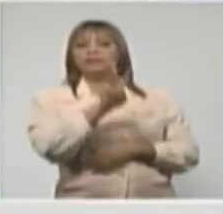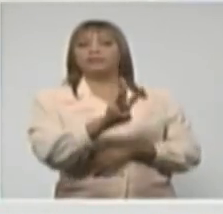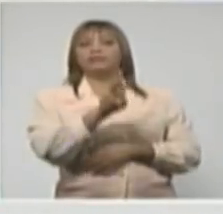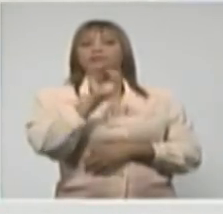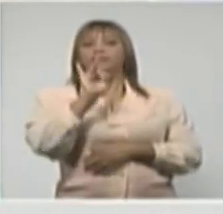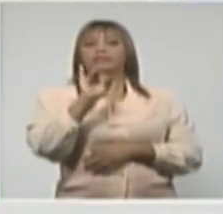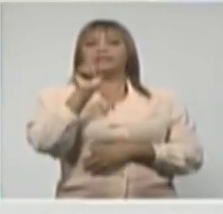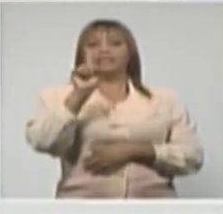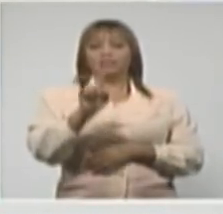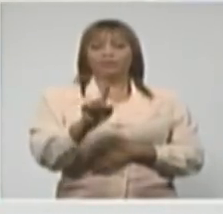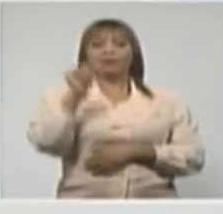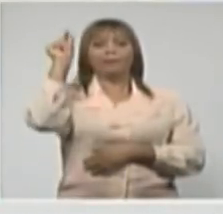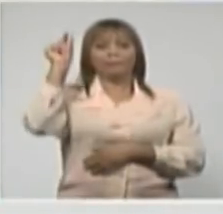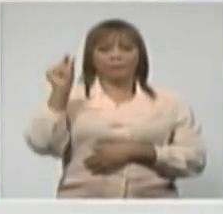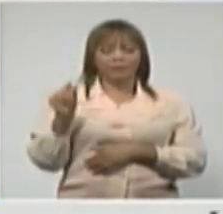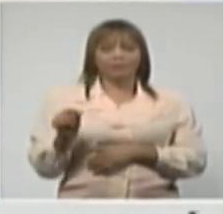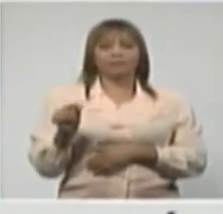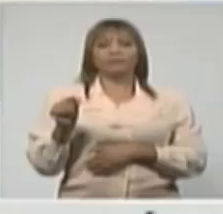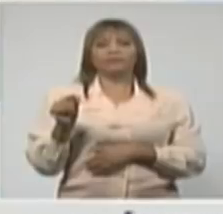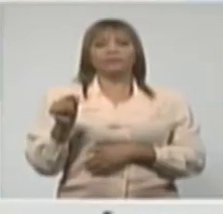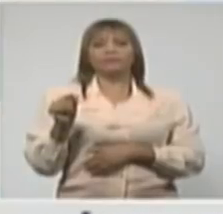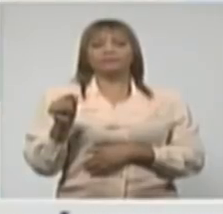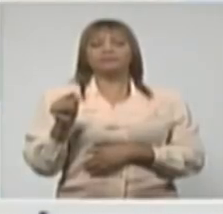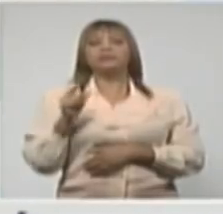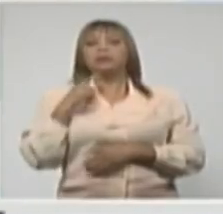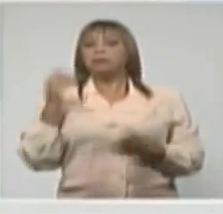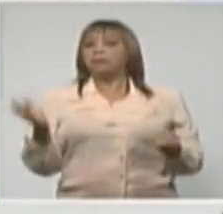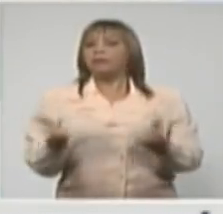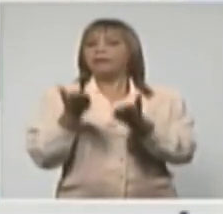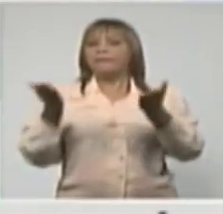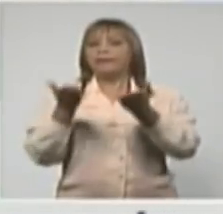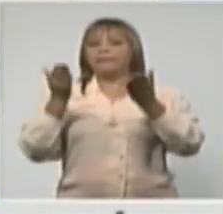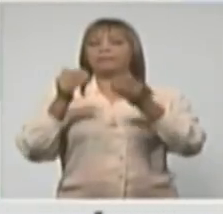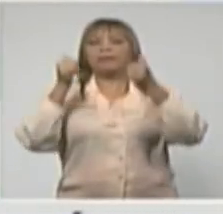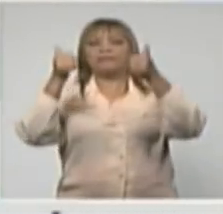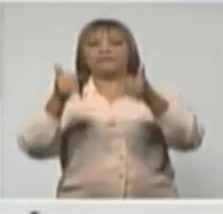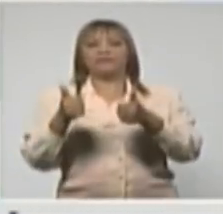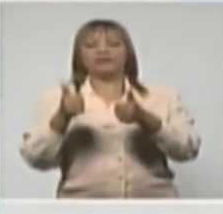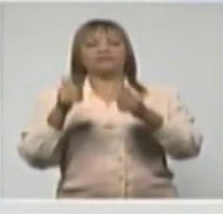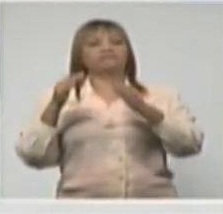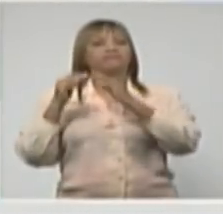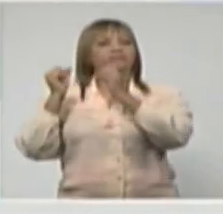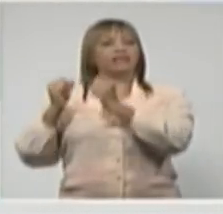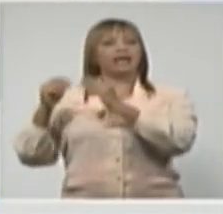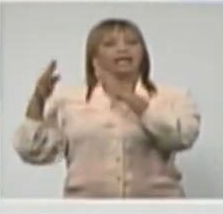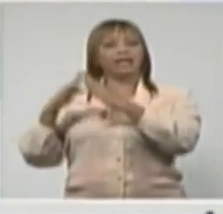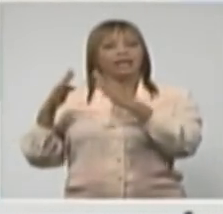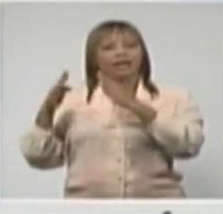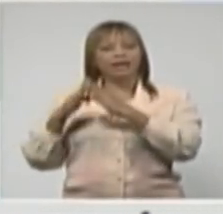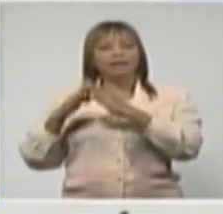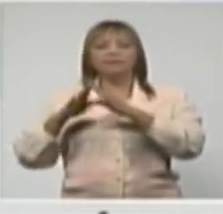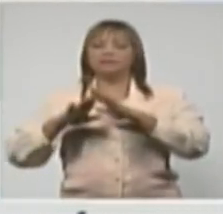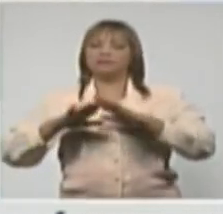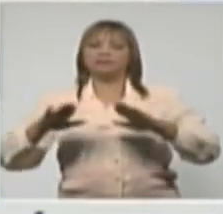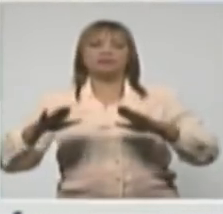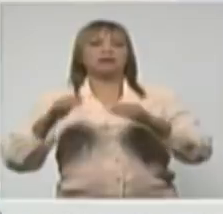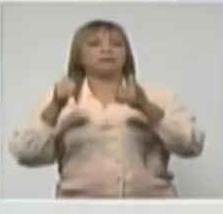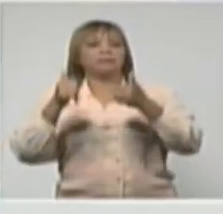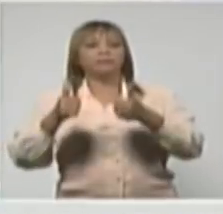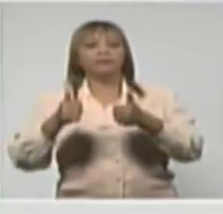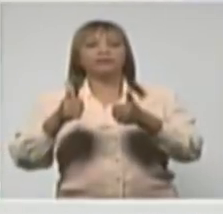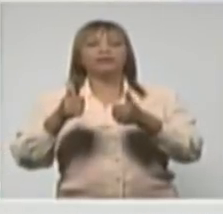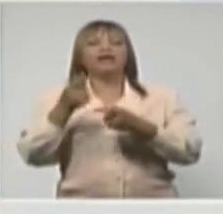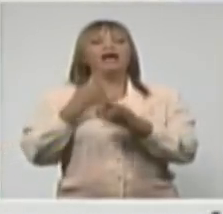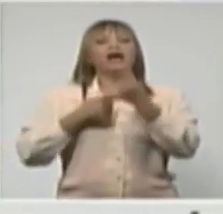5.371 personas que se han recuperado de la enfermedad, que están de altas en estos momentos, algunos con